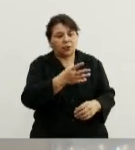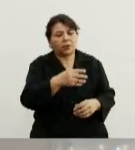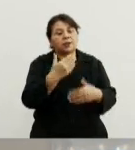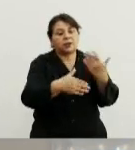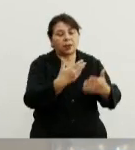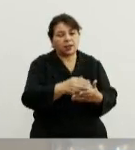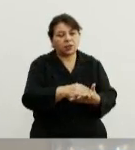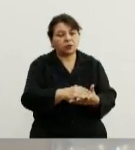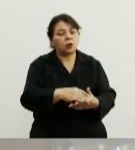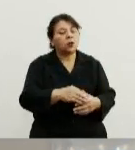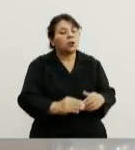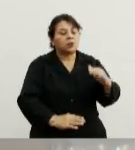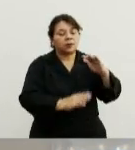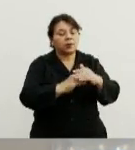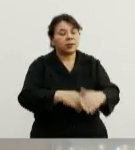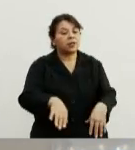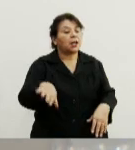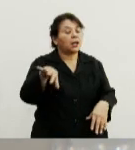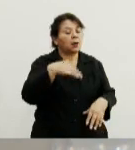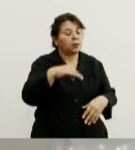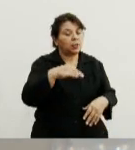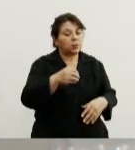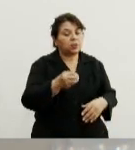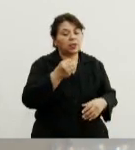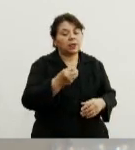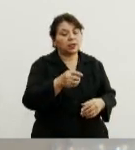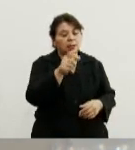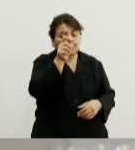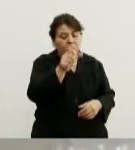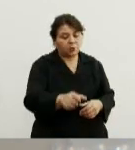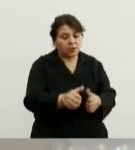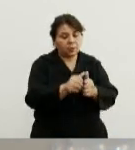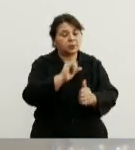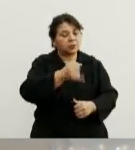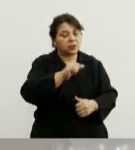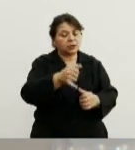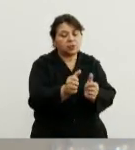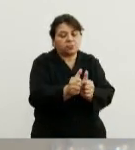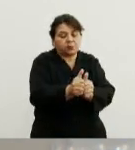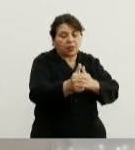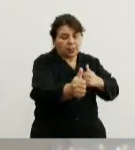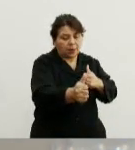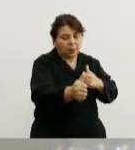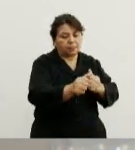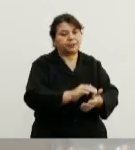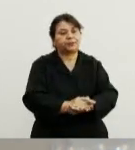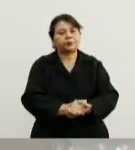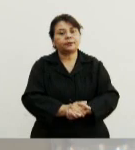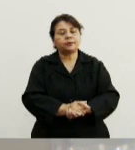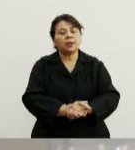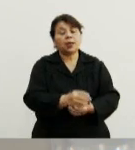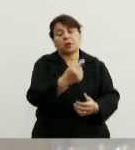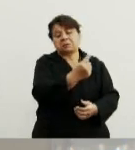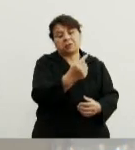la obligatoriedad de este aislamiento preventivo obligatorio que se hace en los domicilios